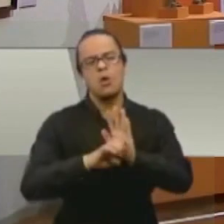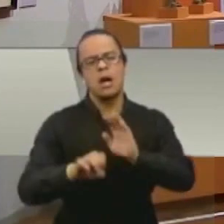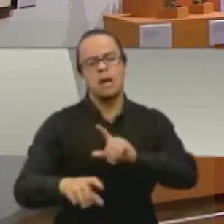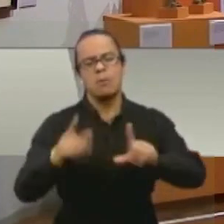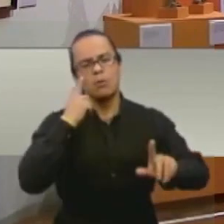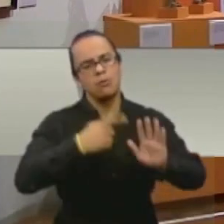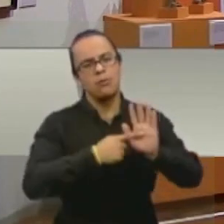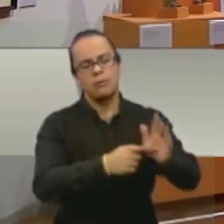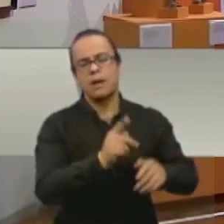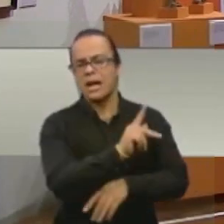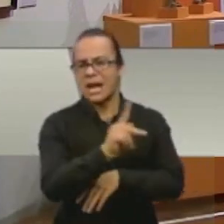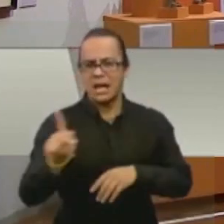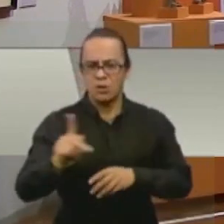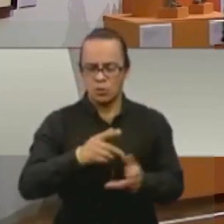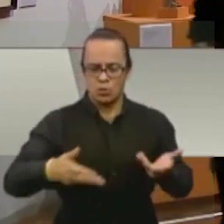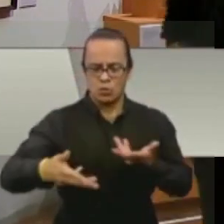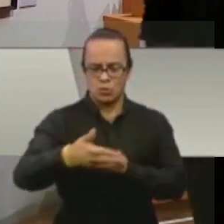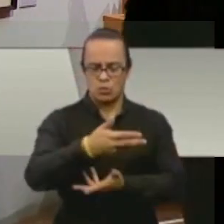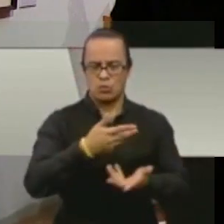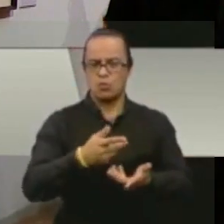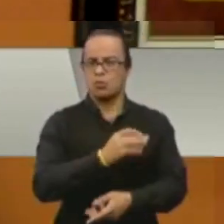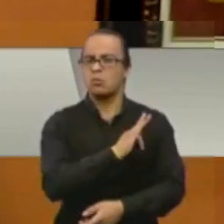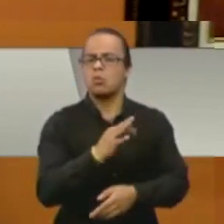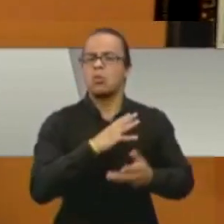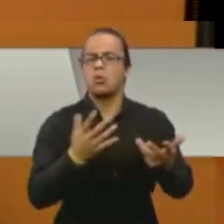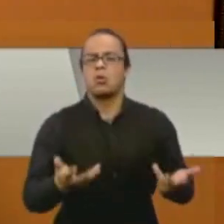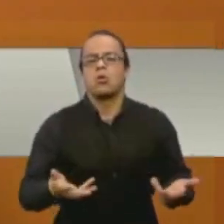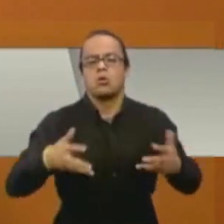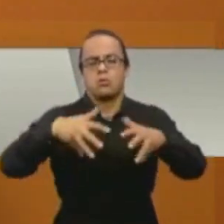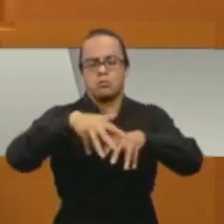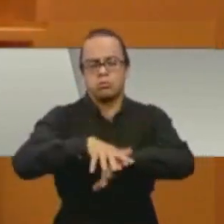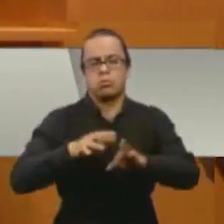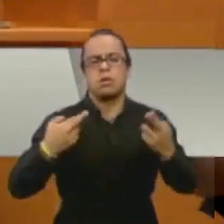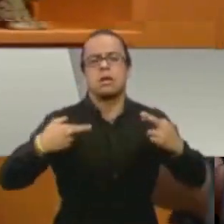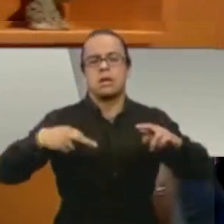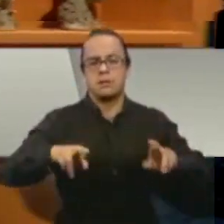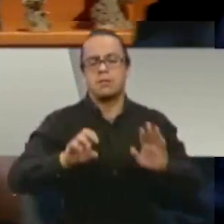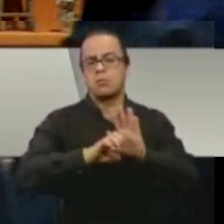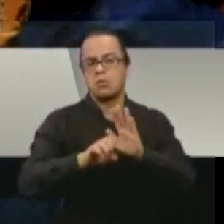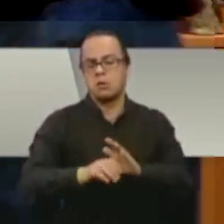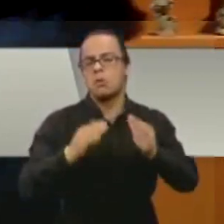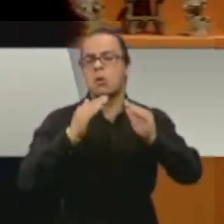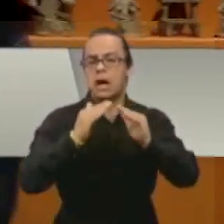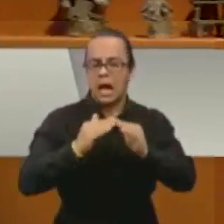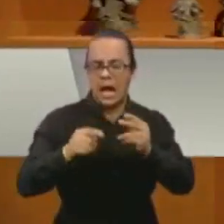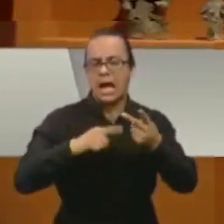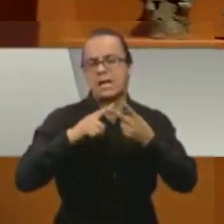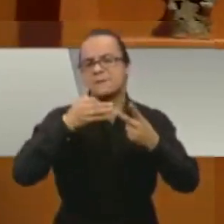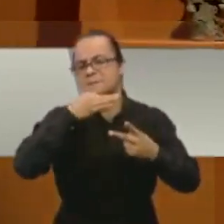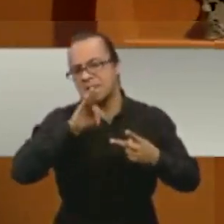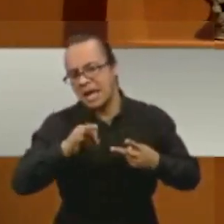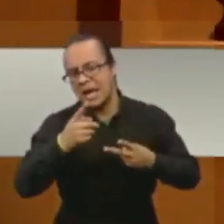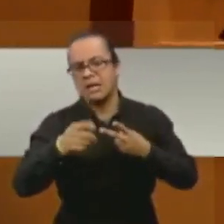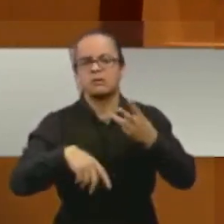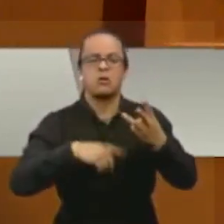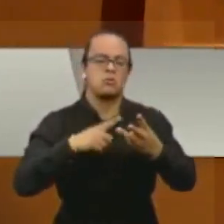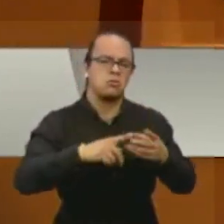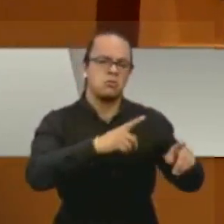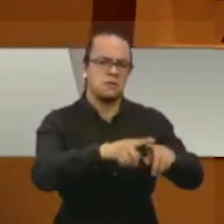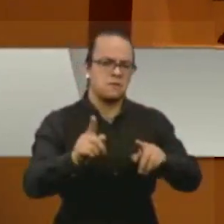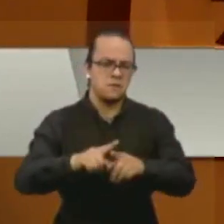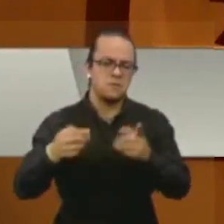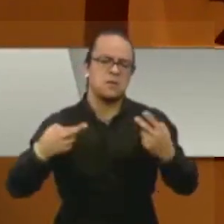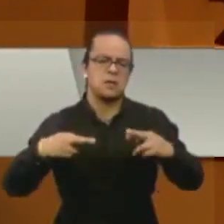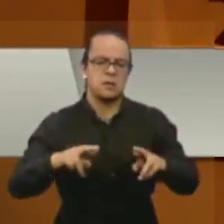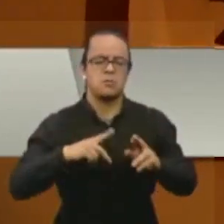que ambas corrientes podrían evocar la idea del alimento o el sustento en un lugar, o las festividades, con una muestra de personajes